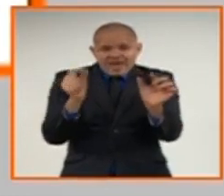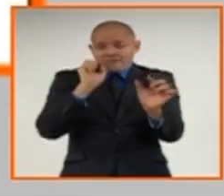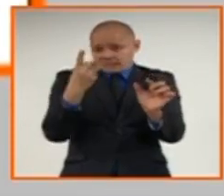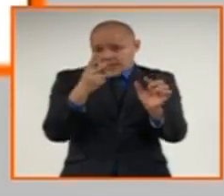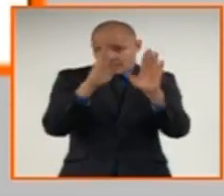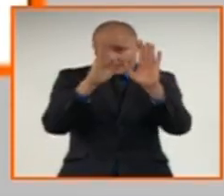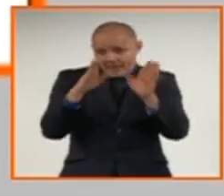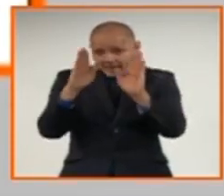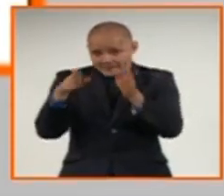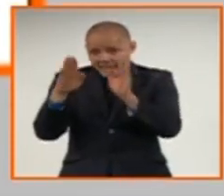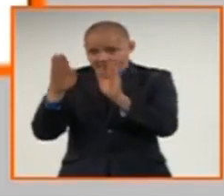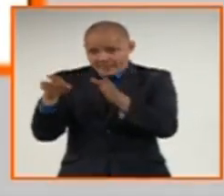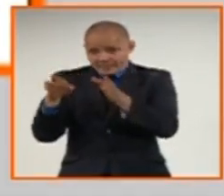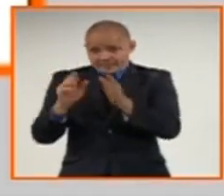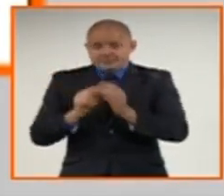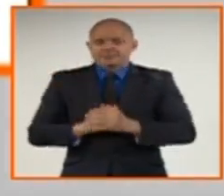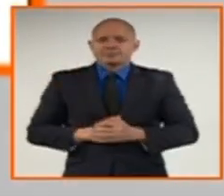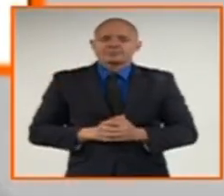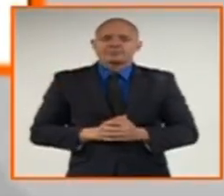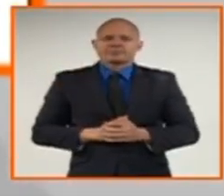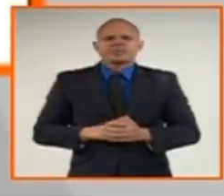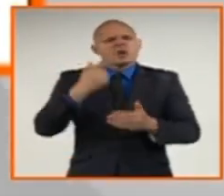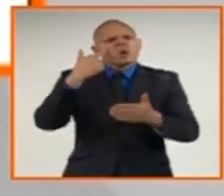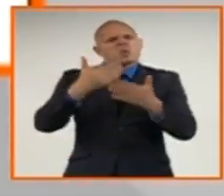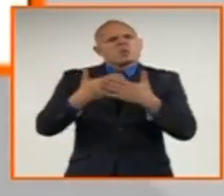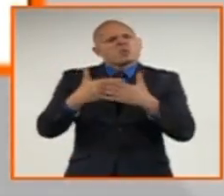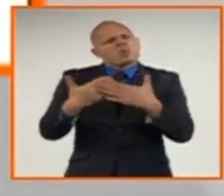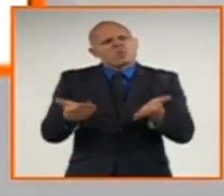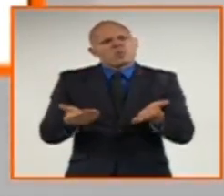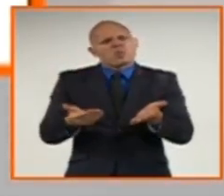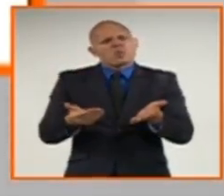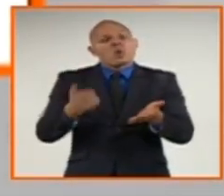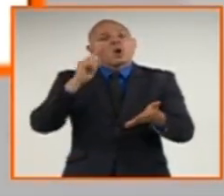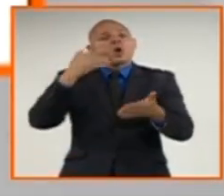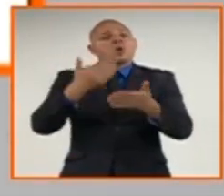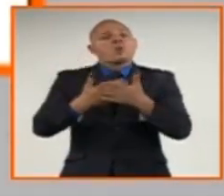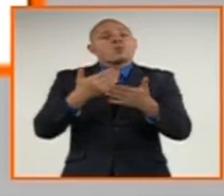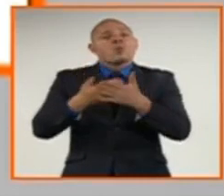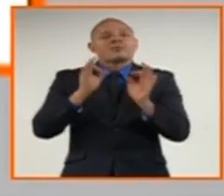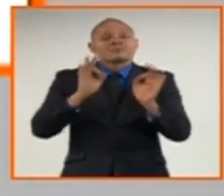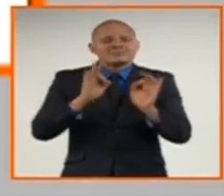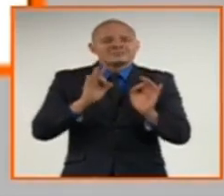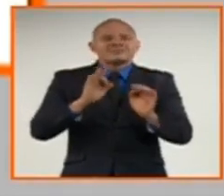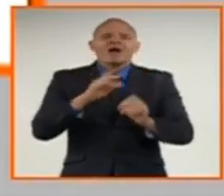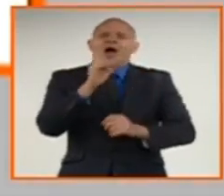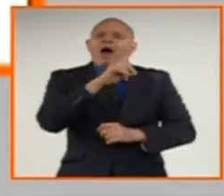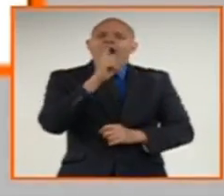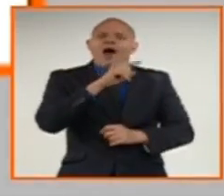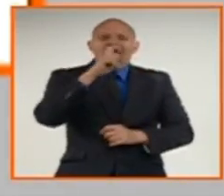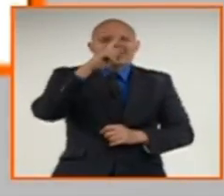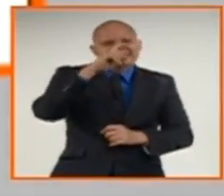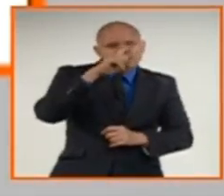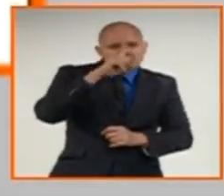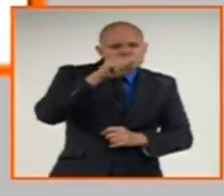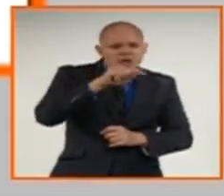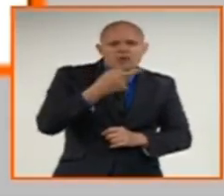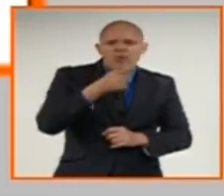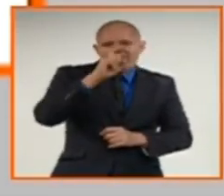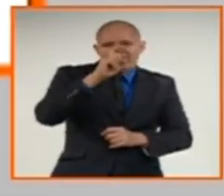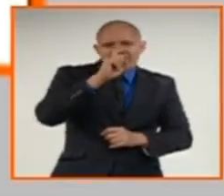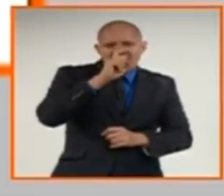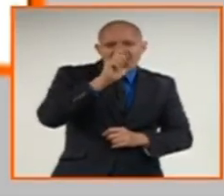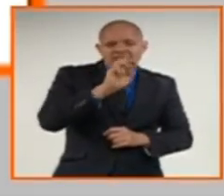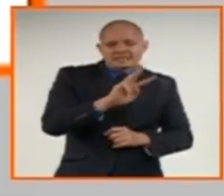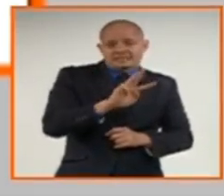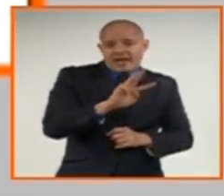en las tres láminas, se muestran los datos de los adultos. Y en amarillito los datos de los niños de 3 a 5 años. Miren, los